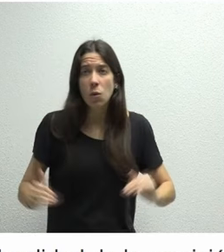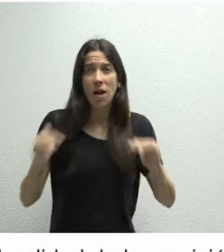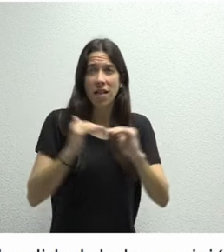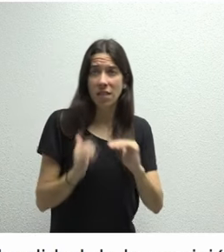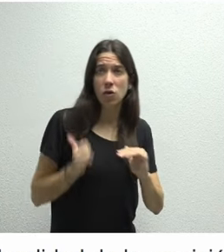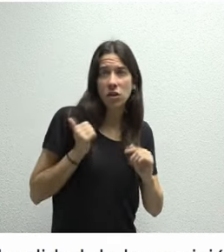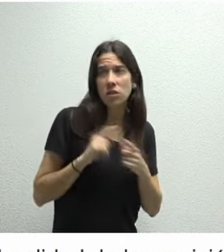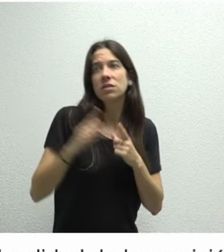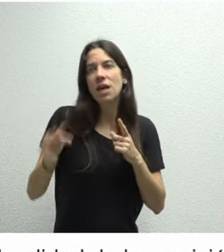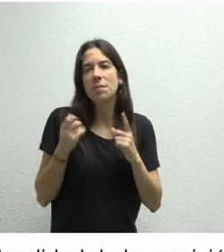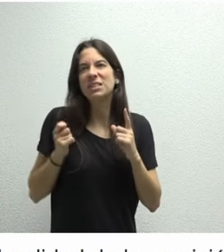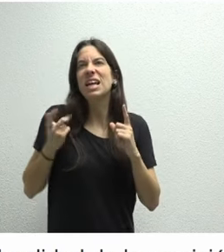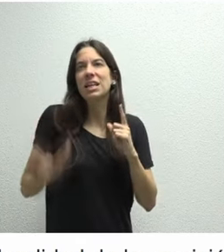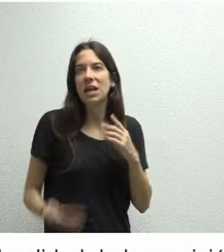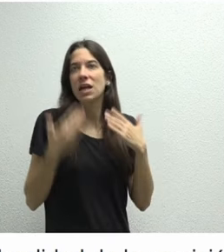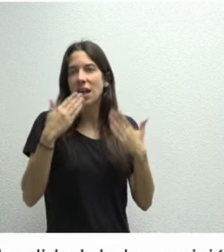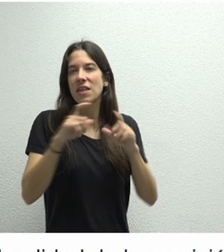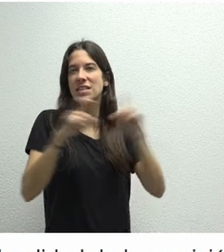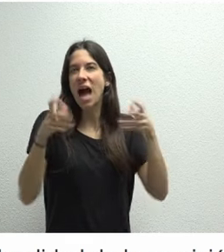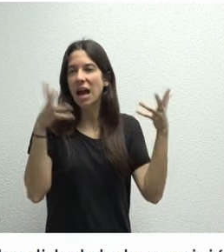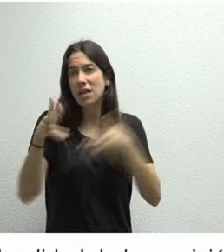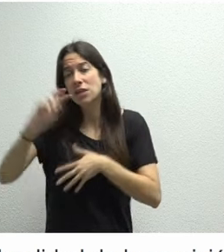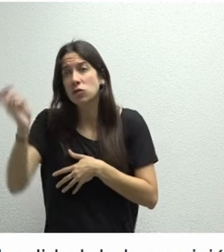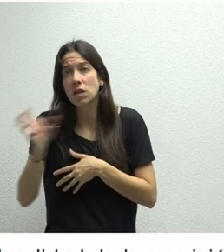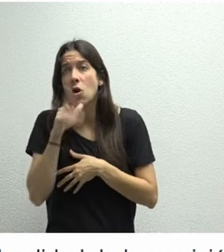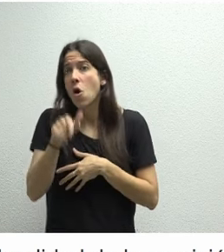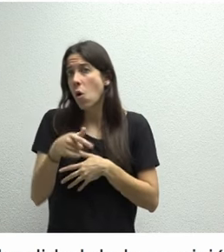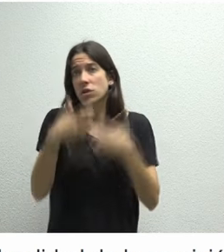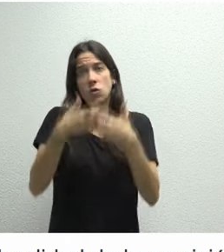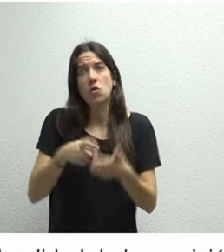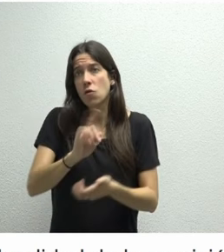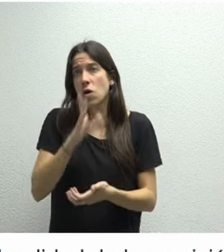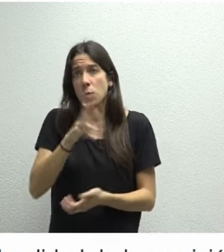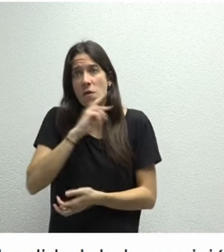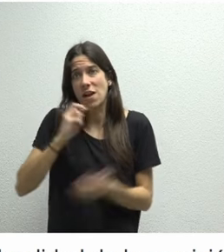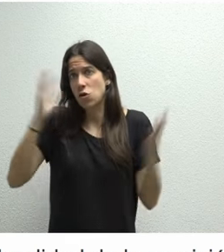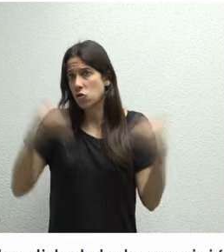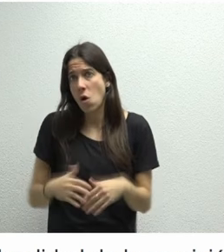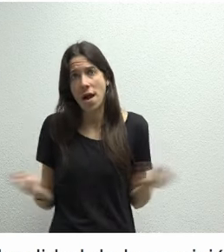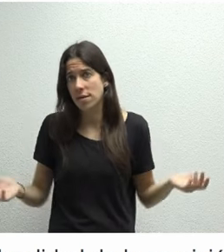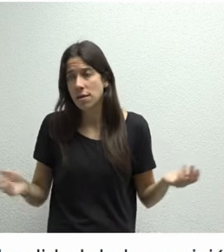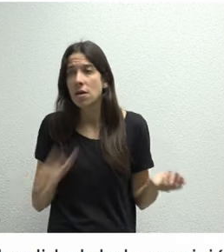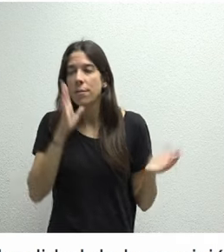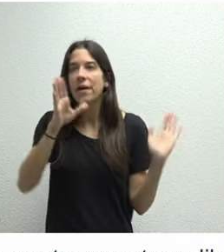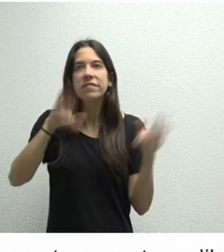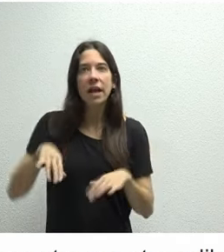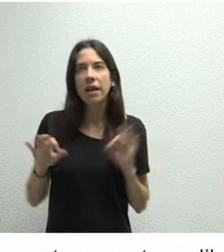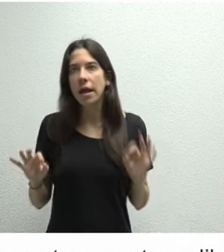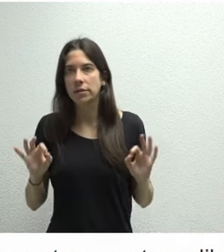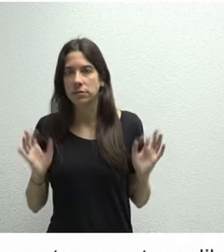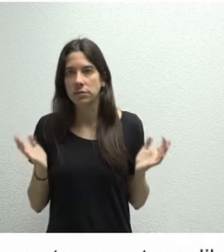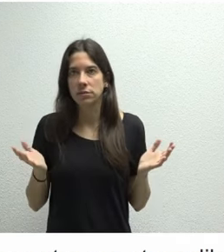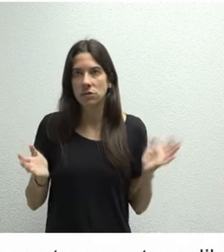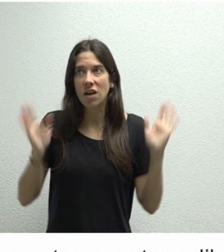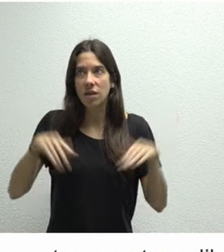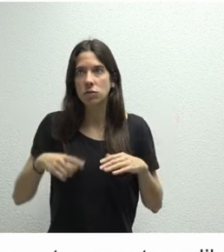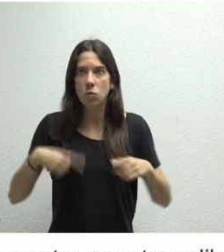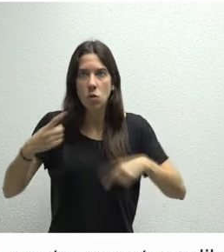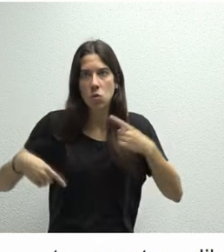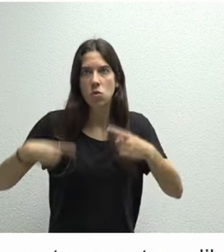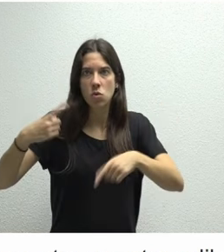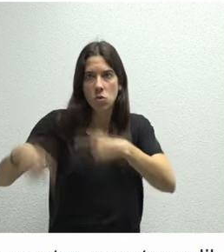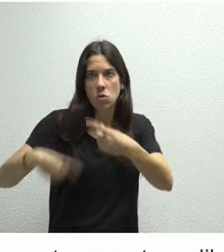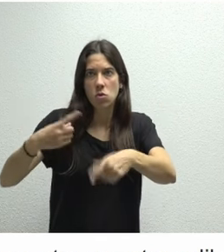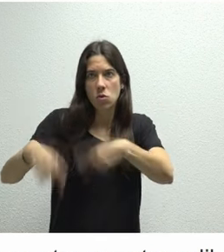otra serie de agencias o esto no funciona porque no tiene valor eh porque al final es eso te quedas en un en un bucle que ya